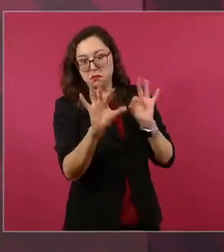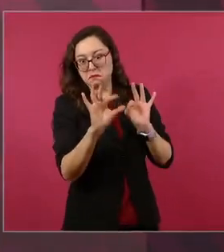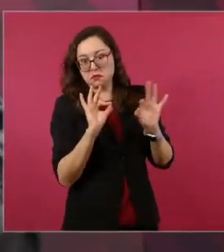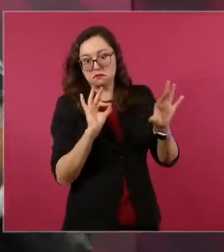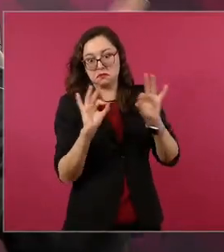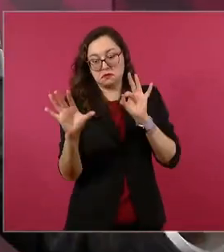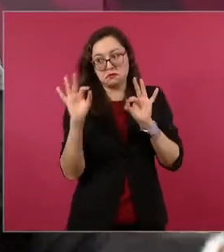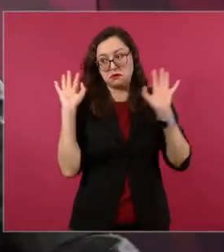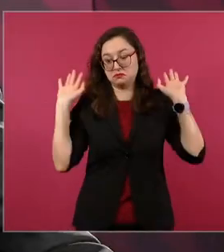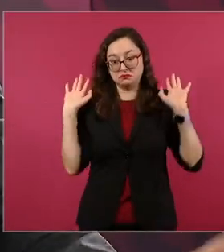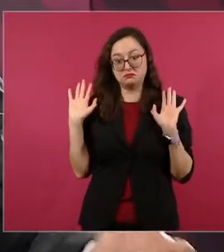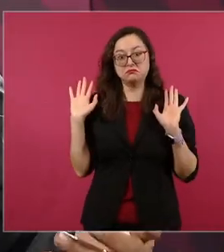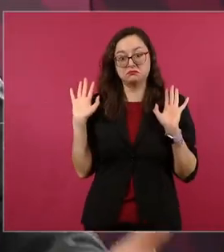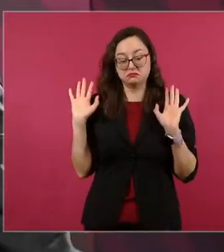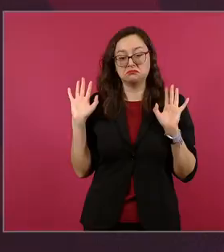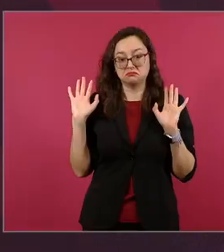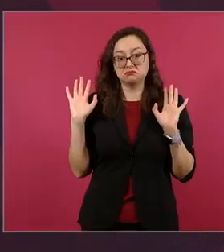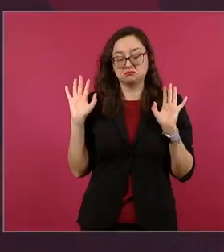pues era